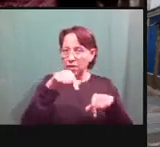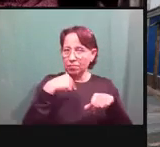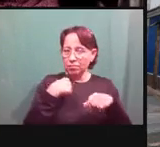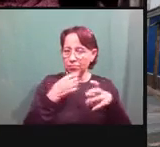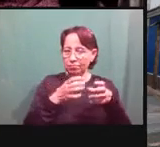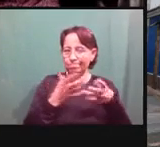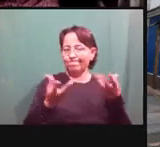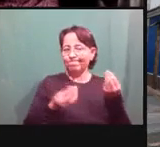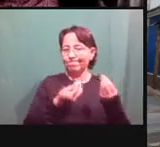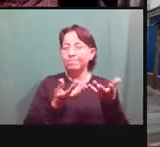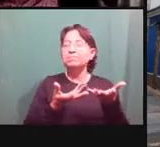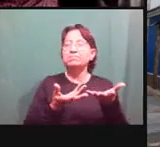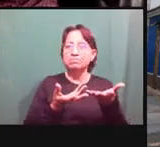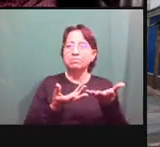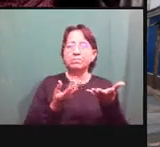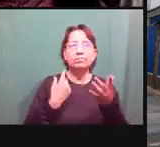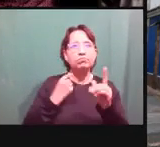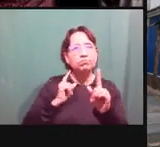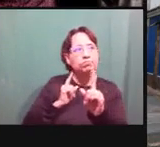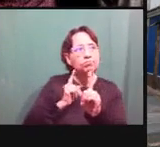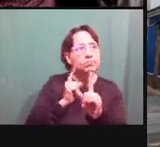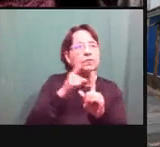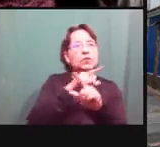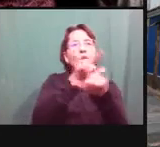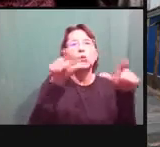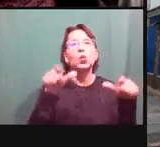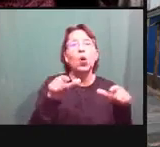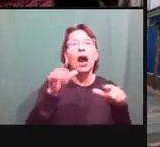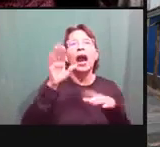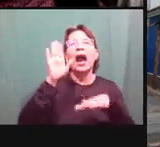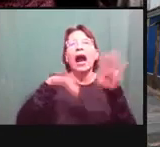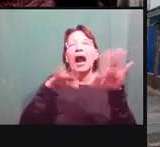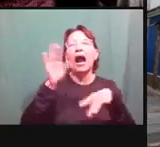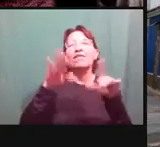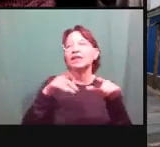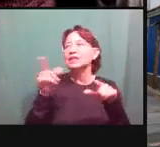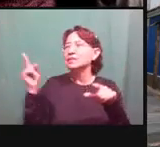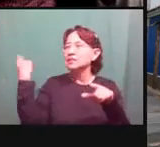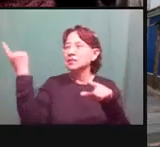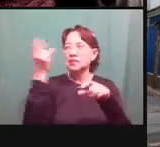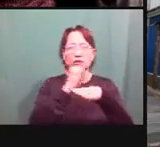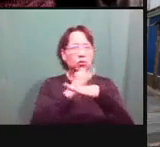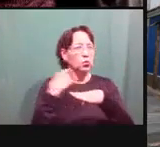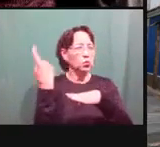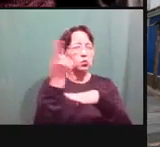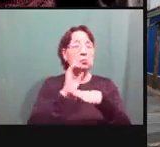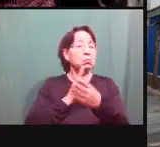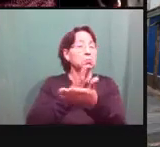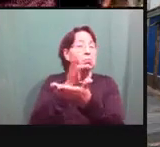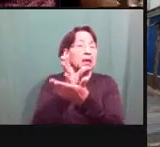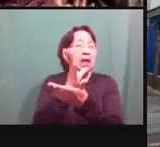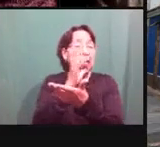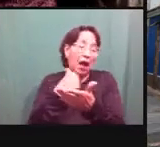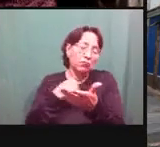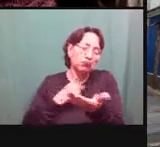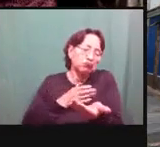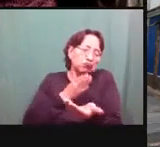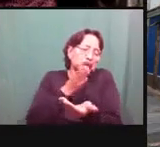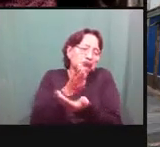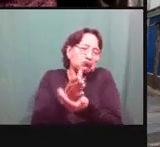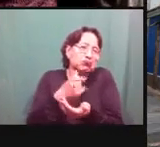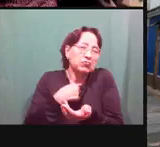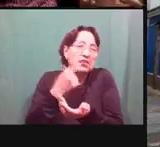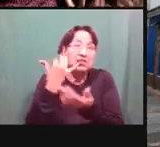y acercarnos a los lugares que a veces no llega las instituciones. Pues fue muy chistoso que después de organizar todo